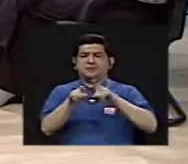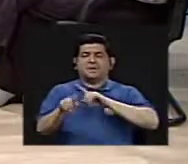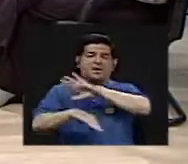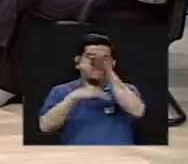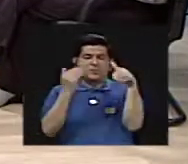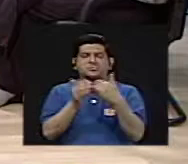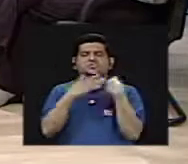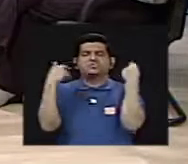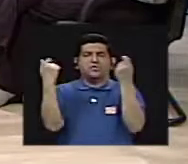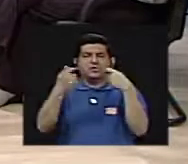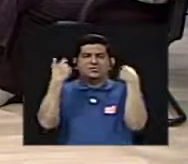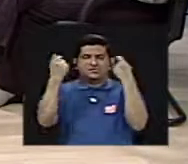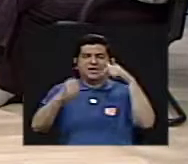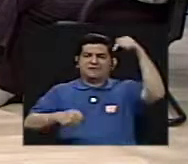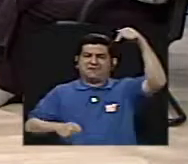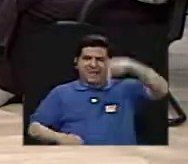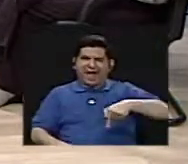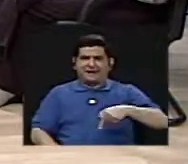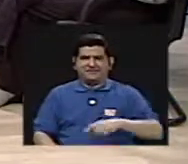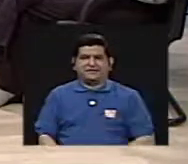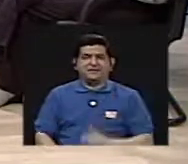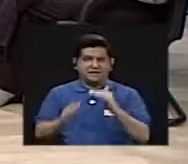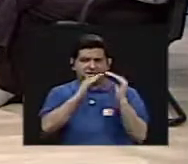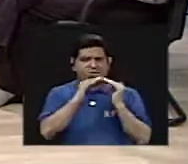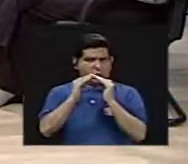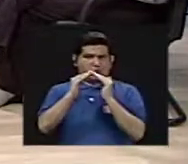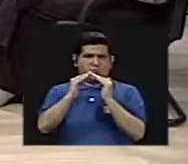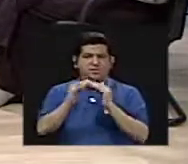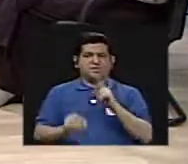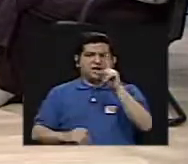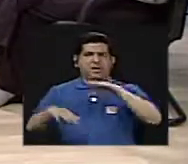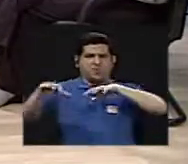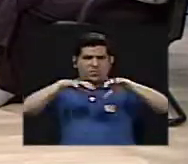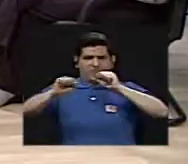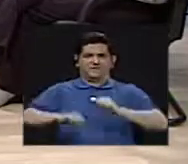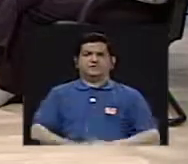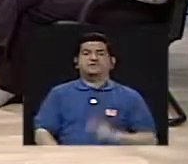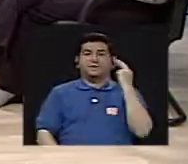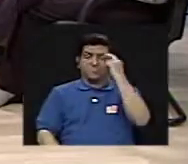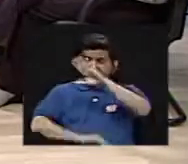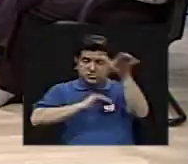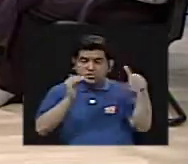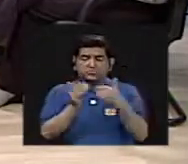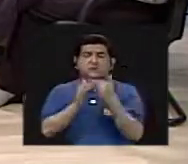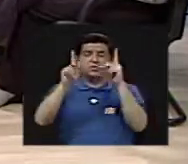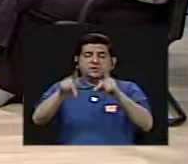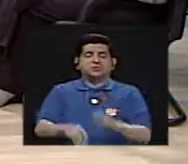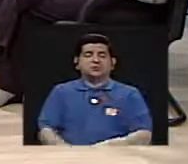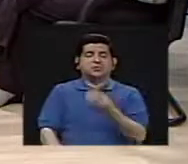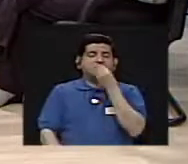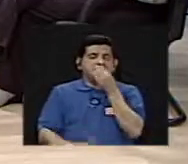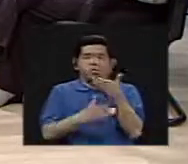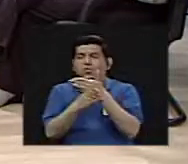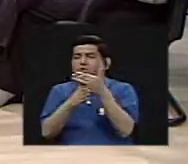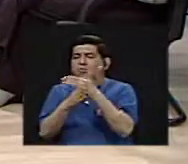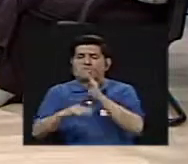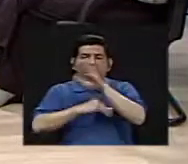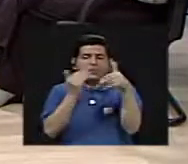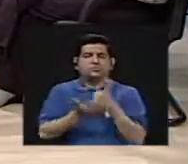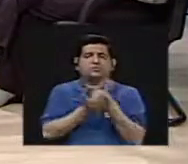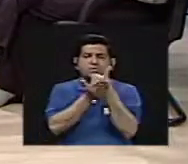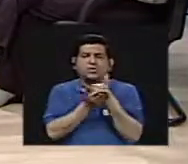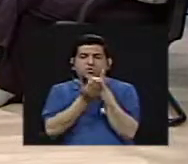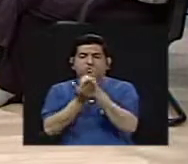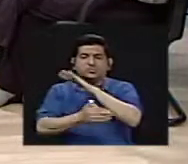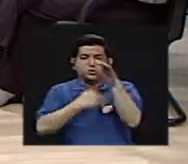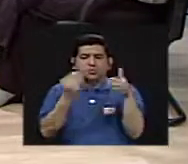estamos celebrando aquí como comunidad un evento y por eso entre todos nos alimentamos, entre todos nos ayudamos,